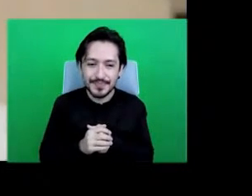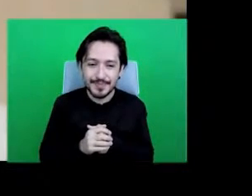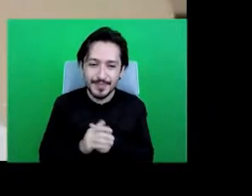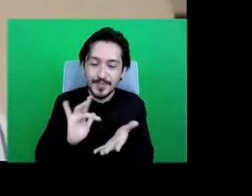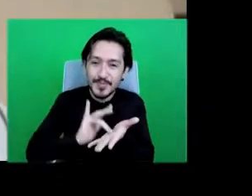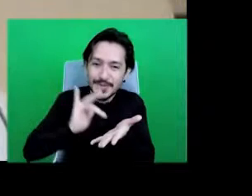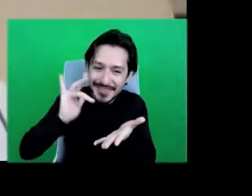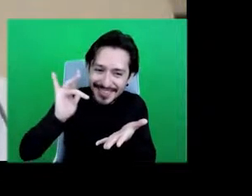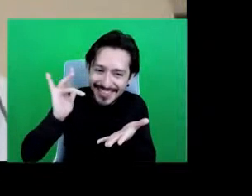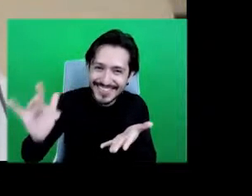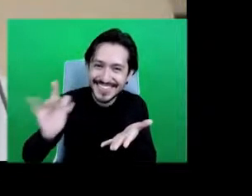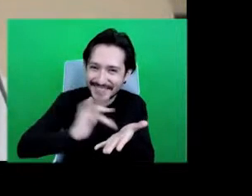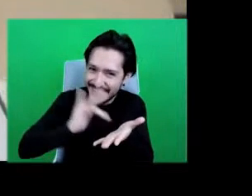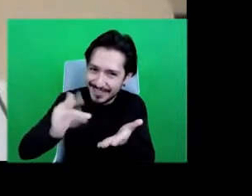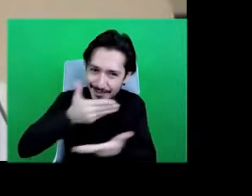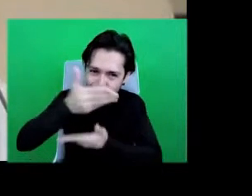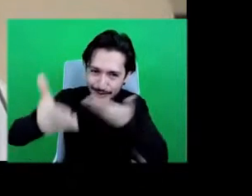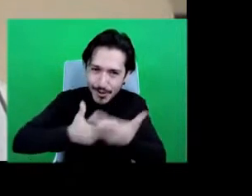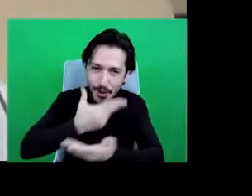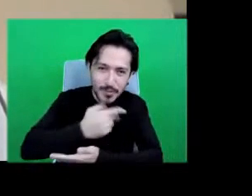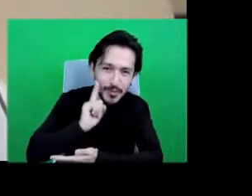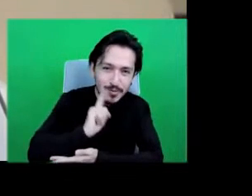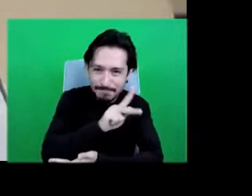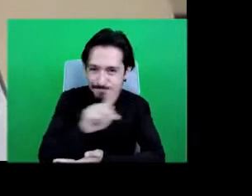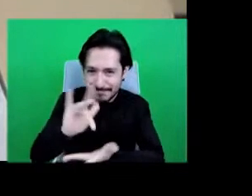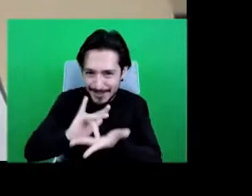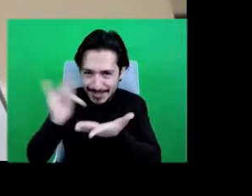Muchísimas gracias, gracias a todos y a todas.